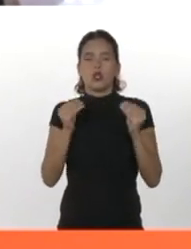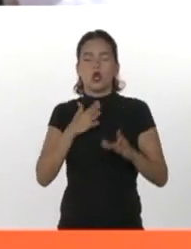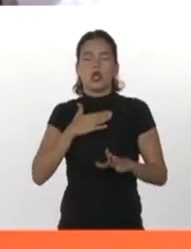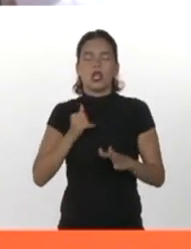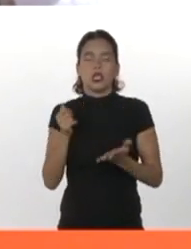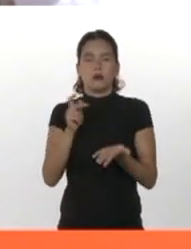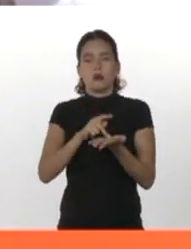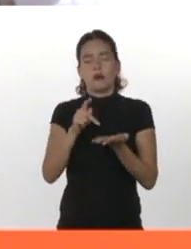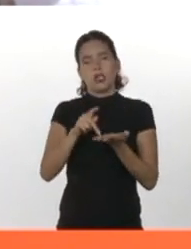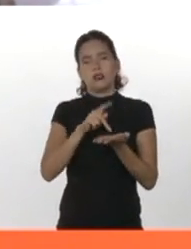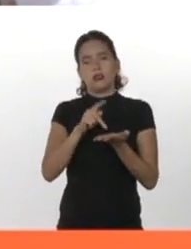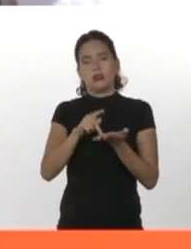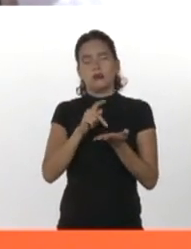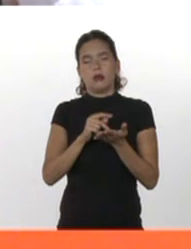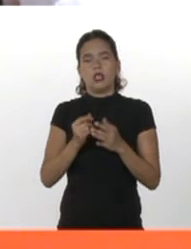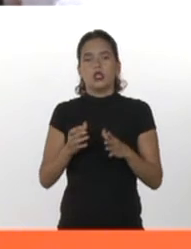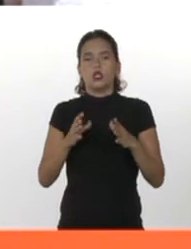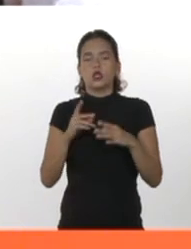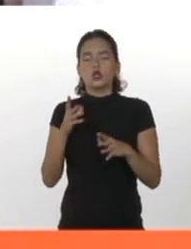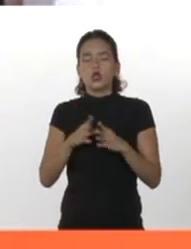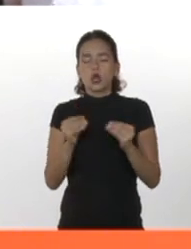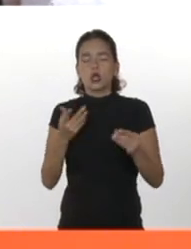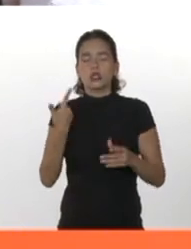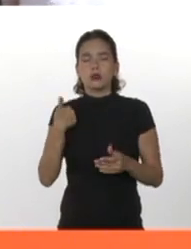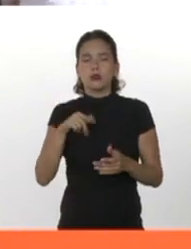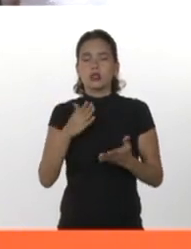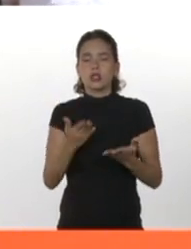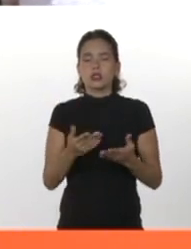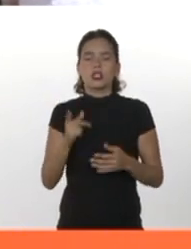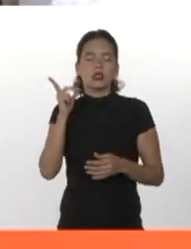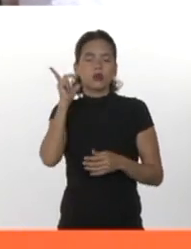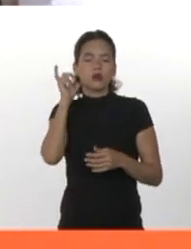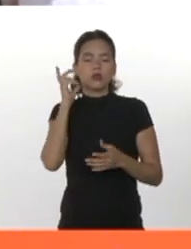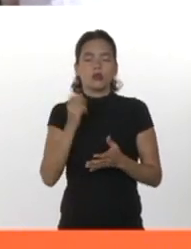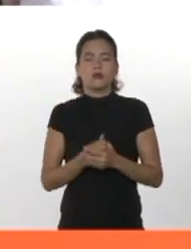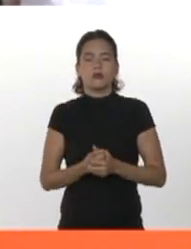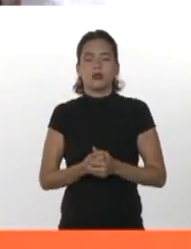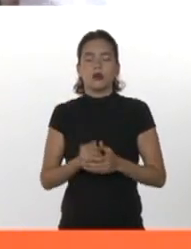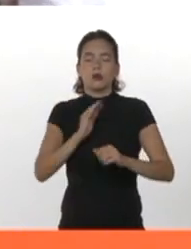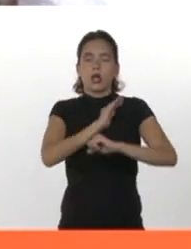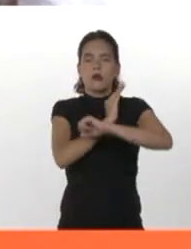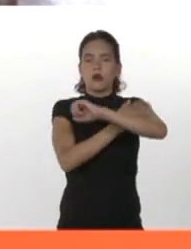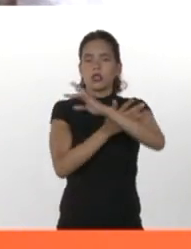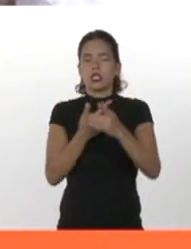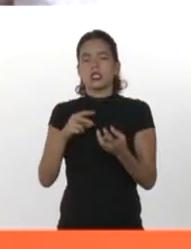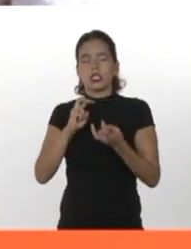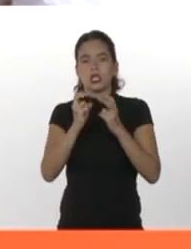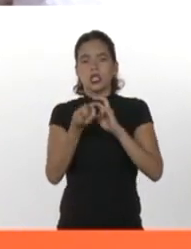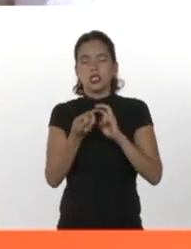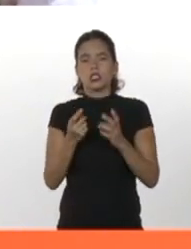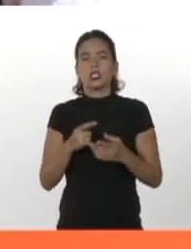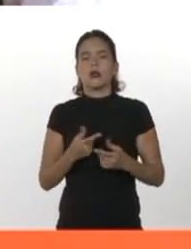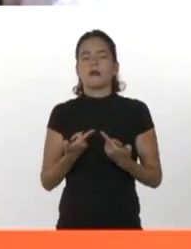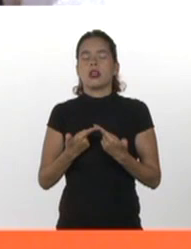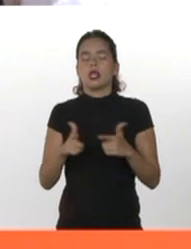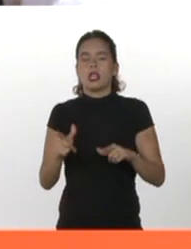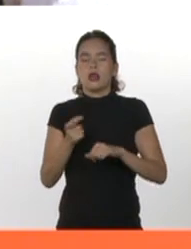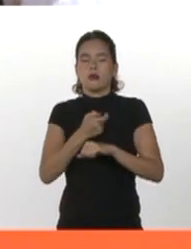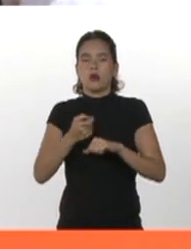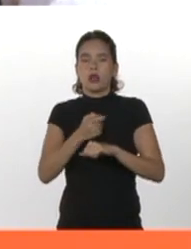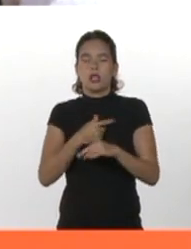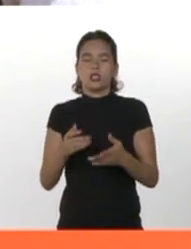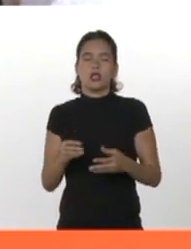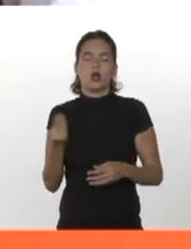queremos participar, todos debemos ser escuchados. Para afianzar el tema de la democracia, como es un tema más